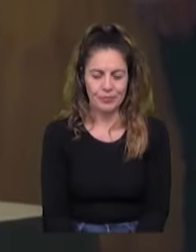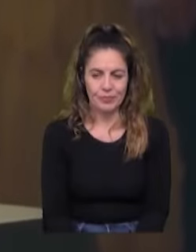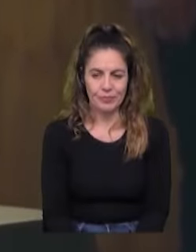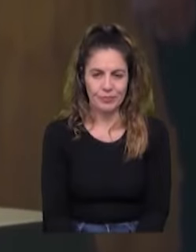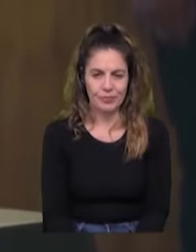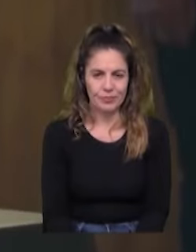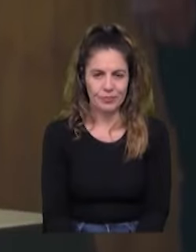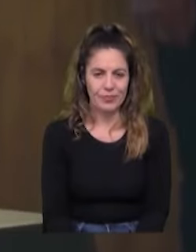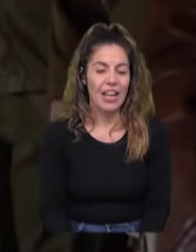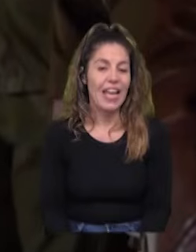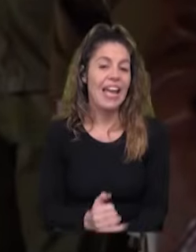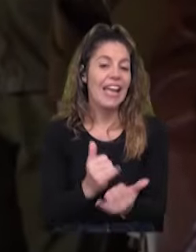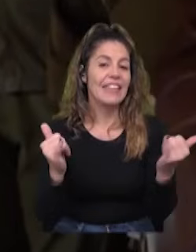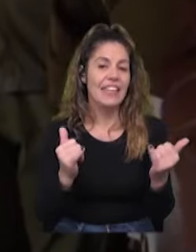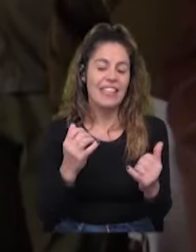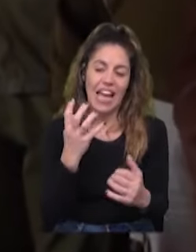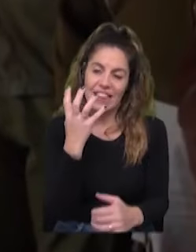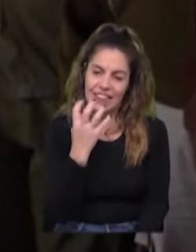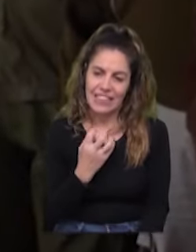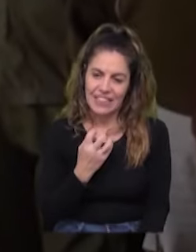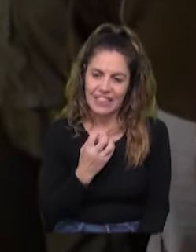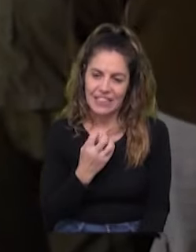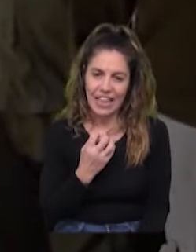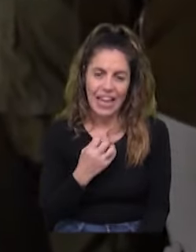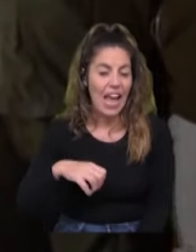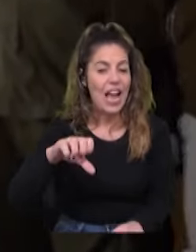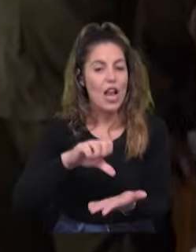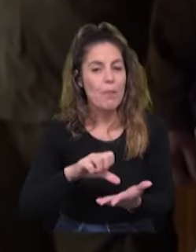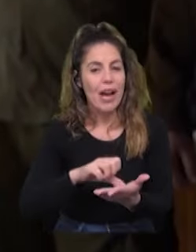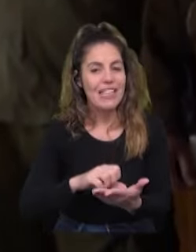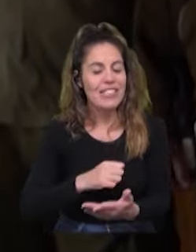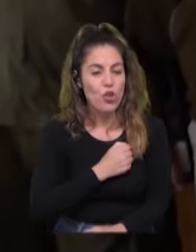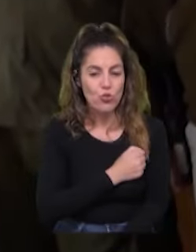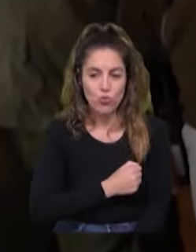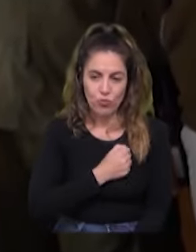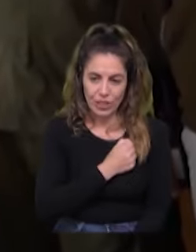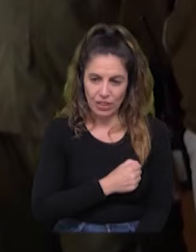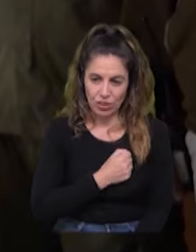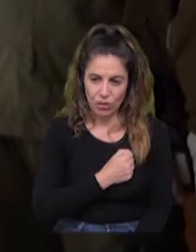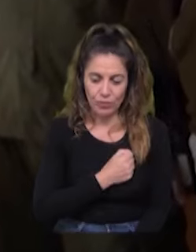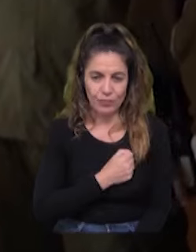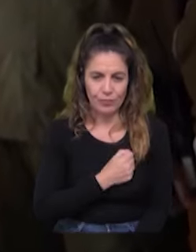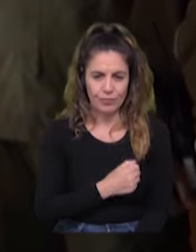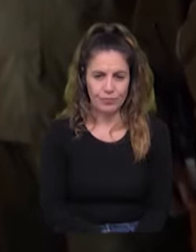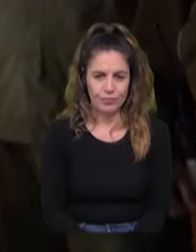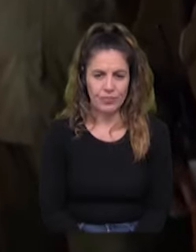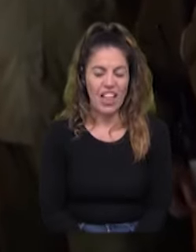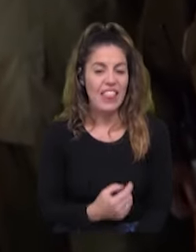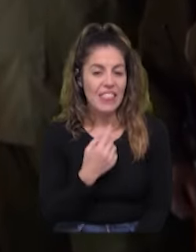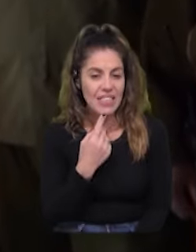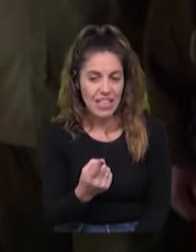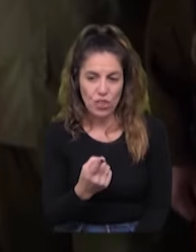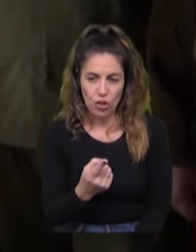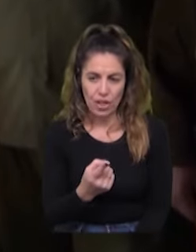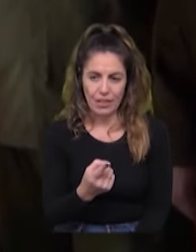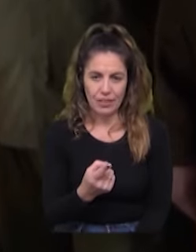en este día triste en donde la patria entera está de luto manifestándole